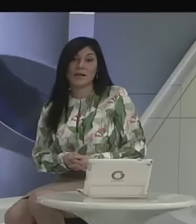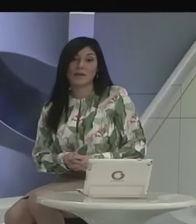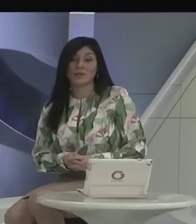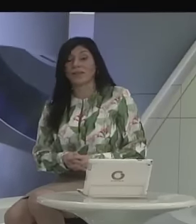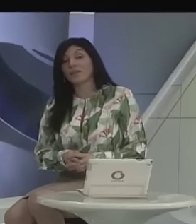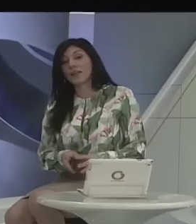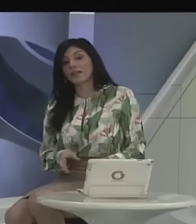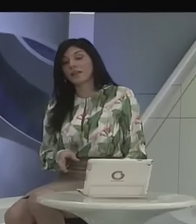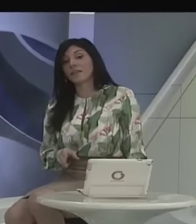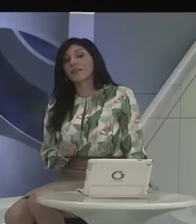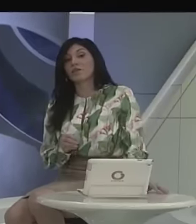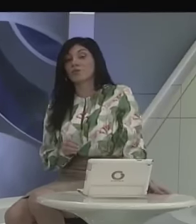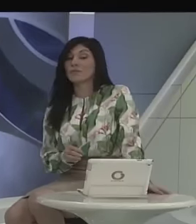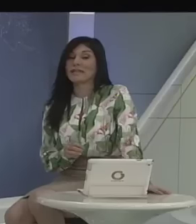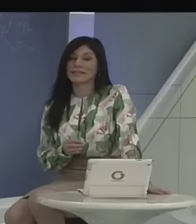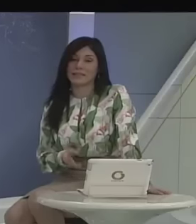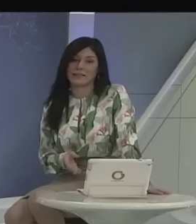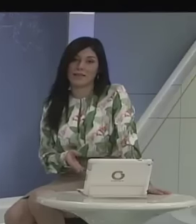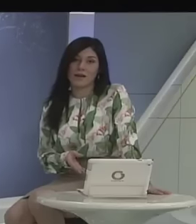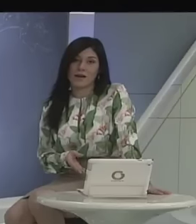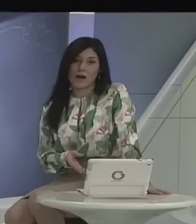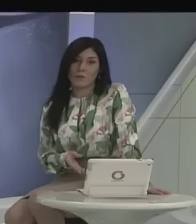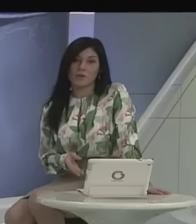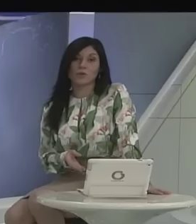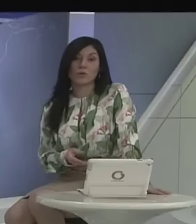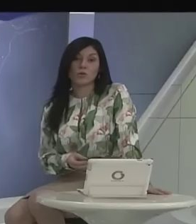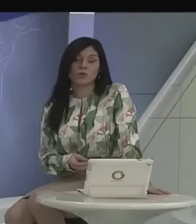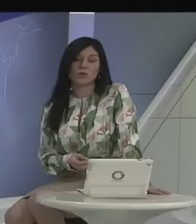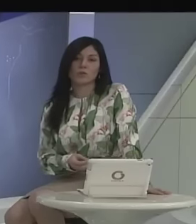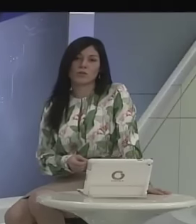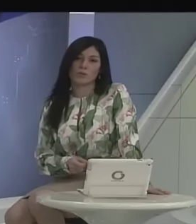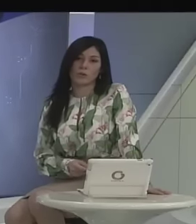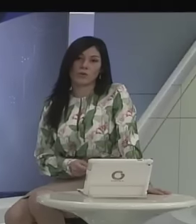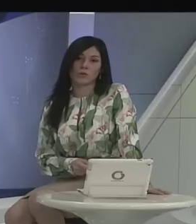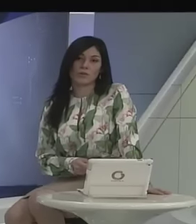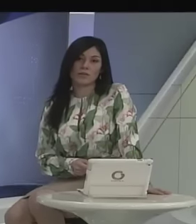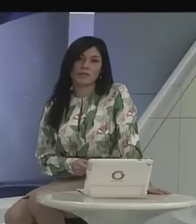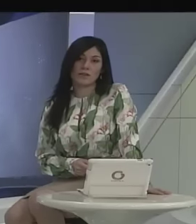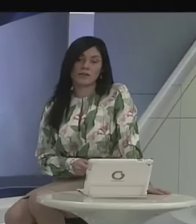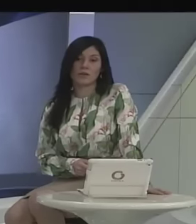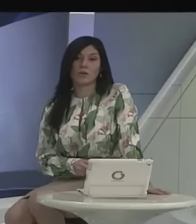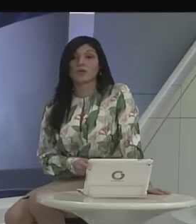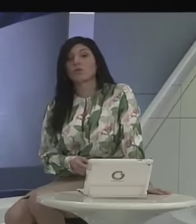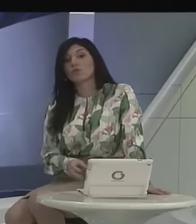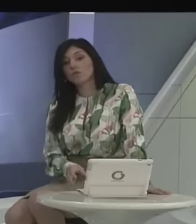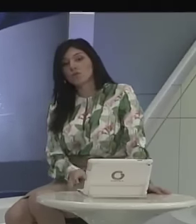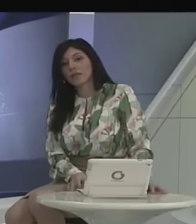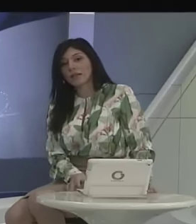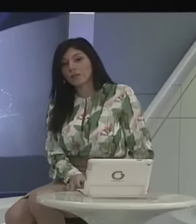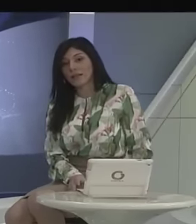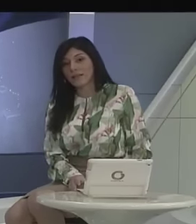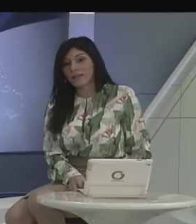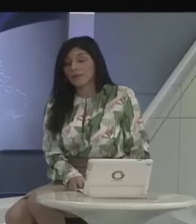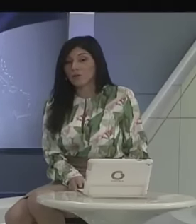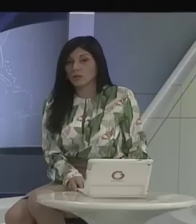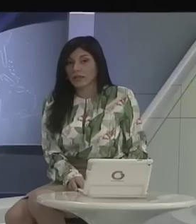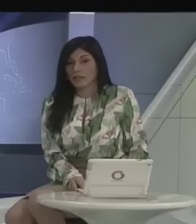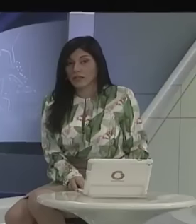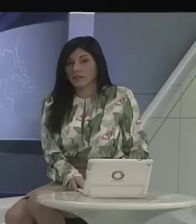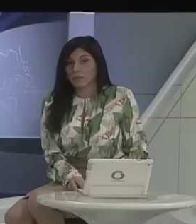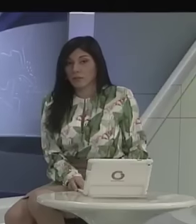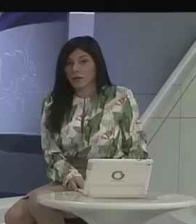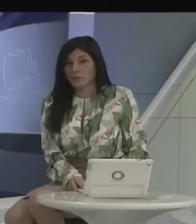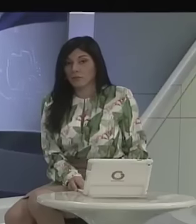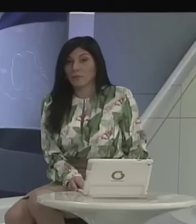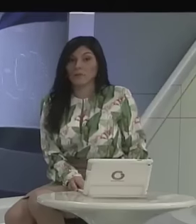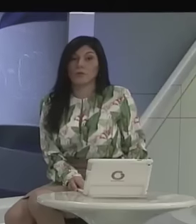control cambiario que está vigente desde el 2003. A mediados de junio, el Tribunal Supremo de Justicia declaró inconstitucional una ley de salud